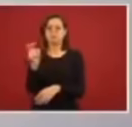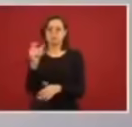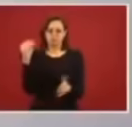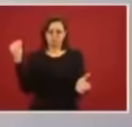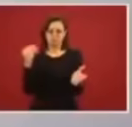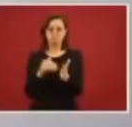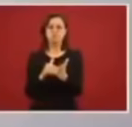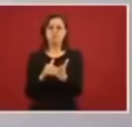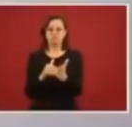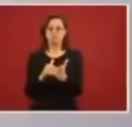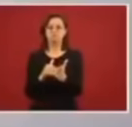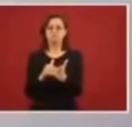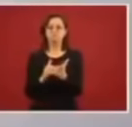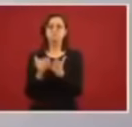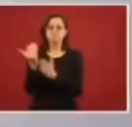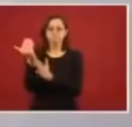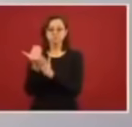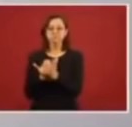barriles